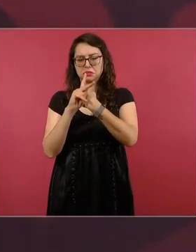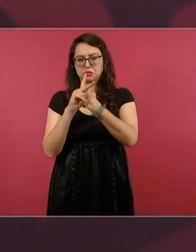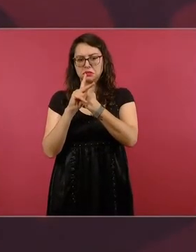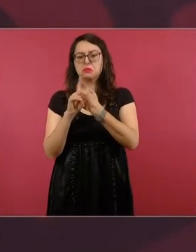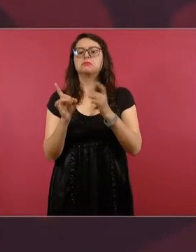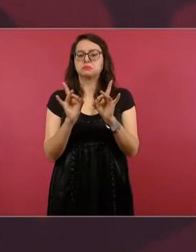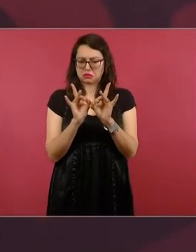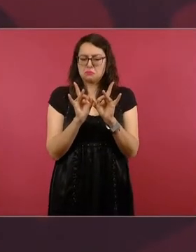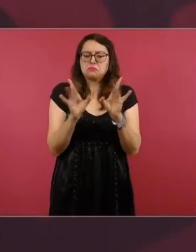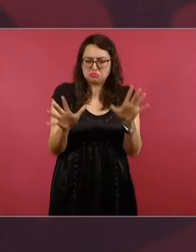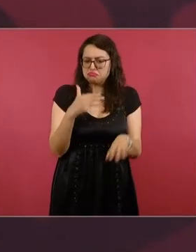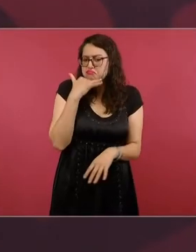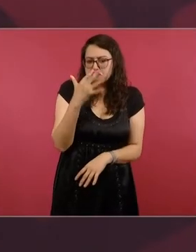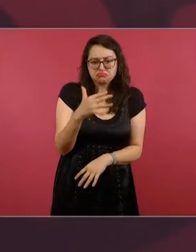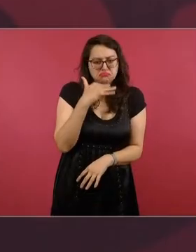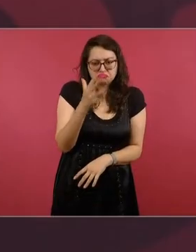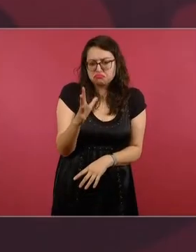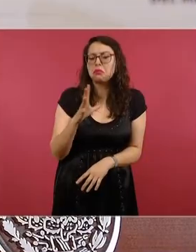hay corrupción,